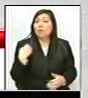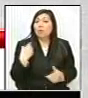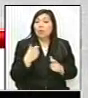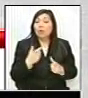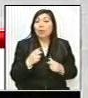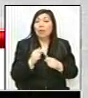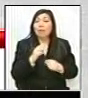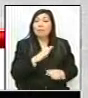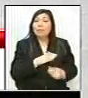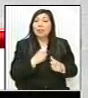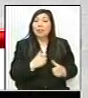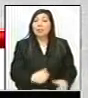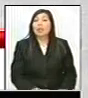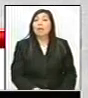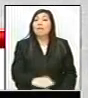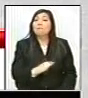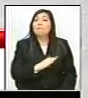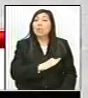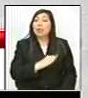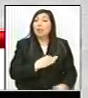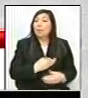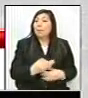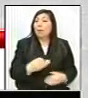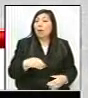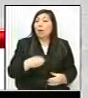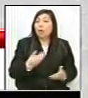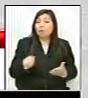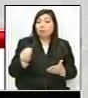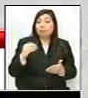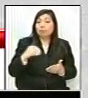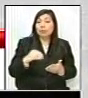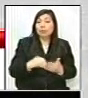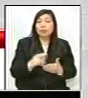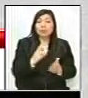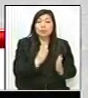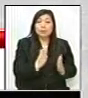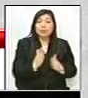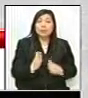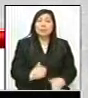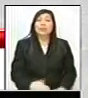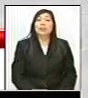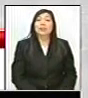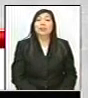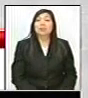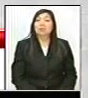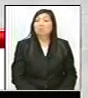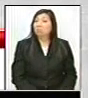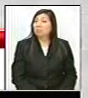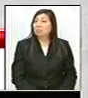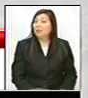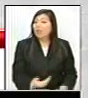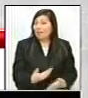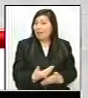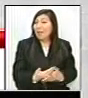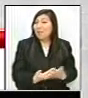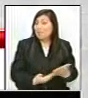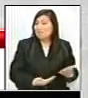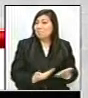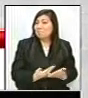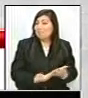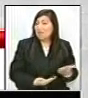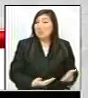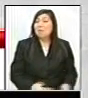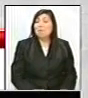de la Magistratura y Fiscalía Provincial Penal Corporativa del Crimen Organizado. O sea, el documento,